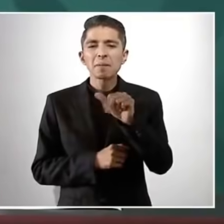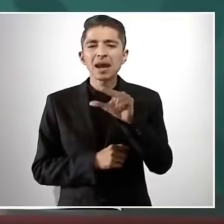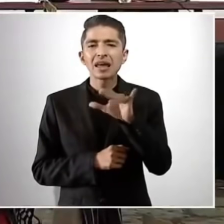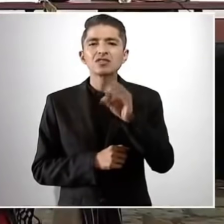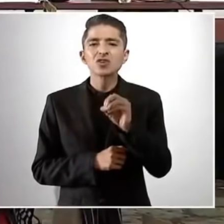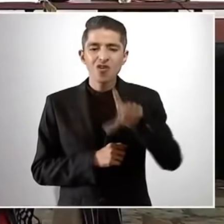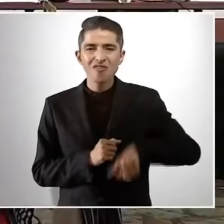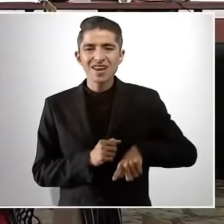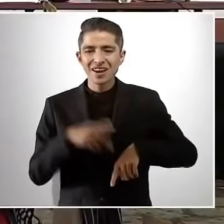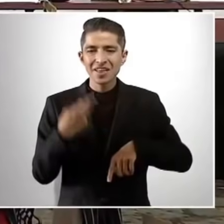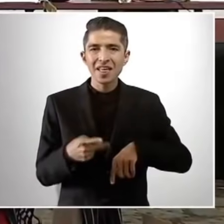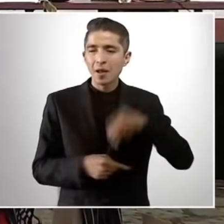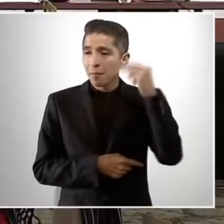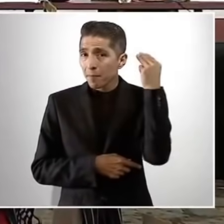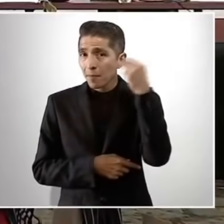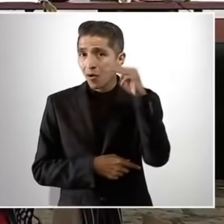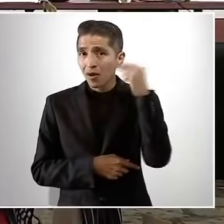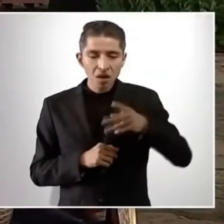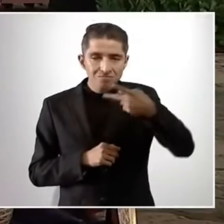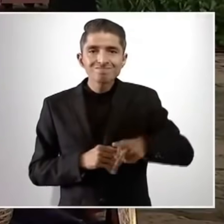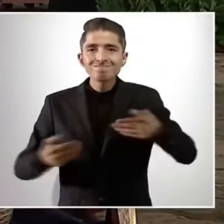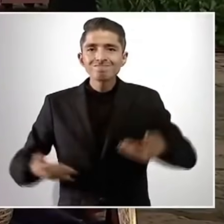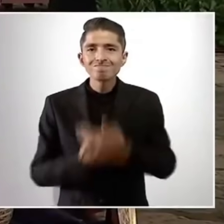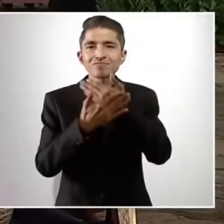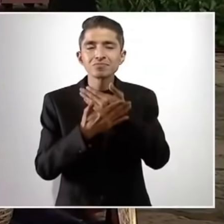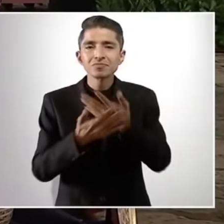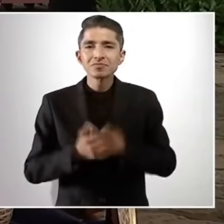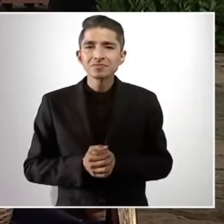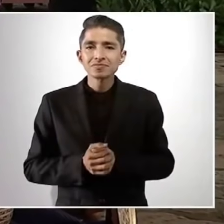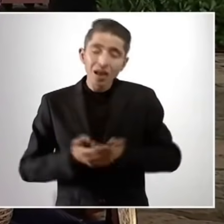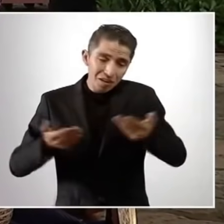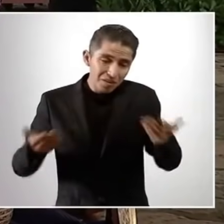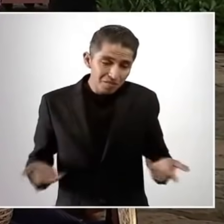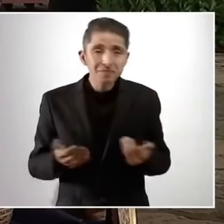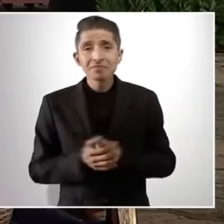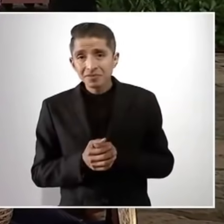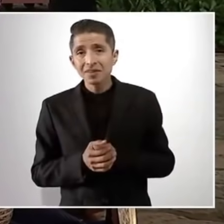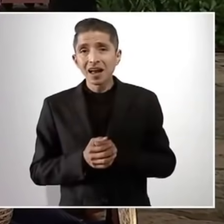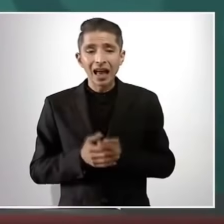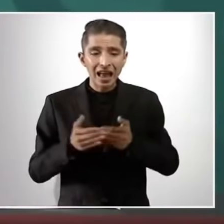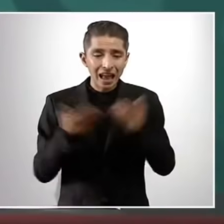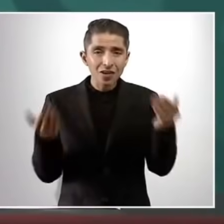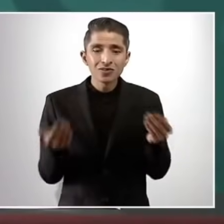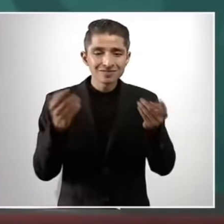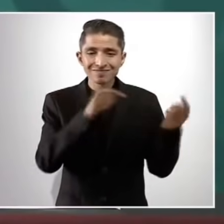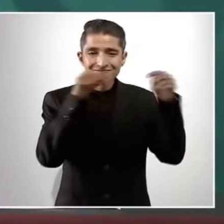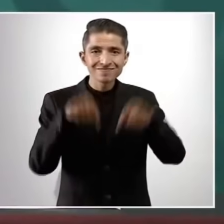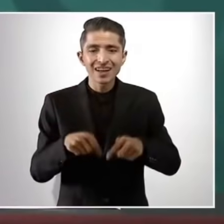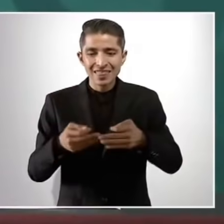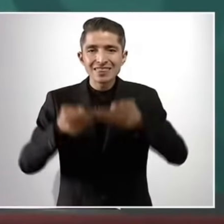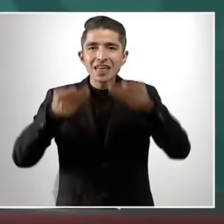en Morelia, Michoacán. Bueno, pues estamos aquí en estas